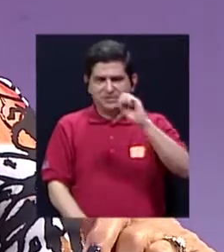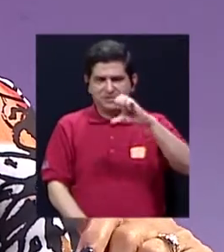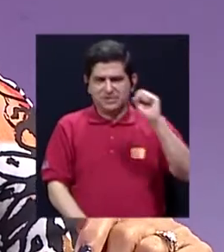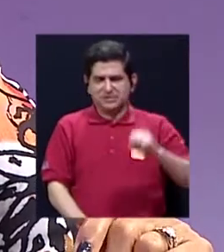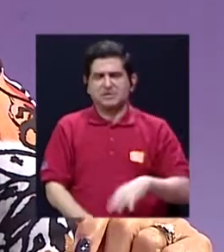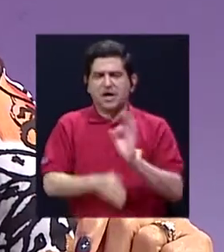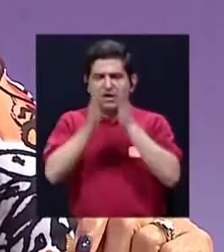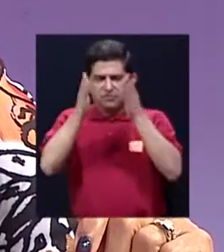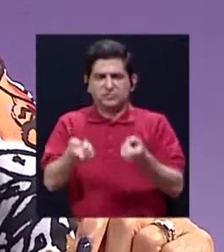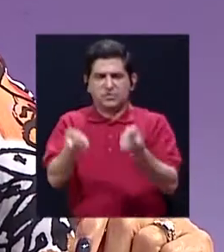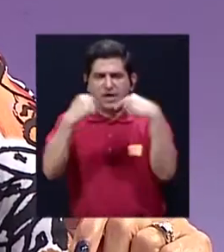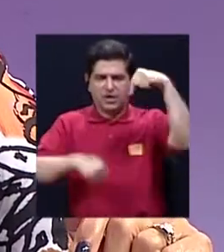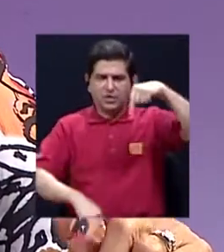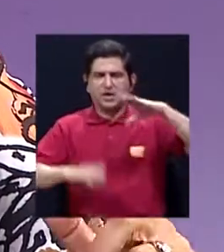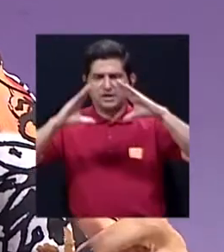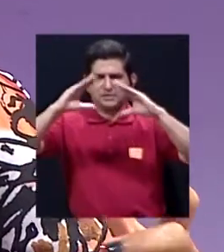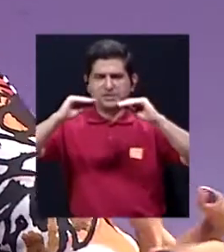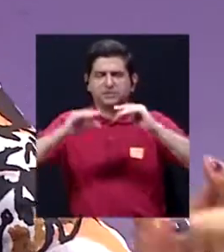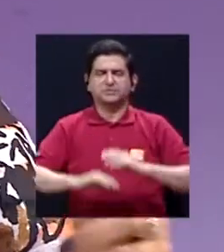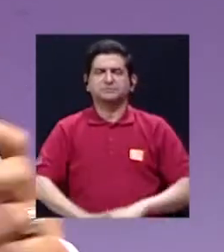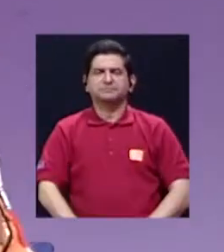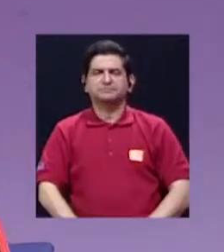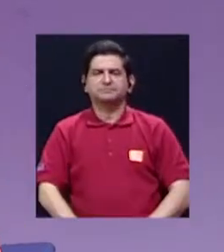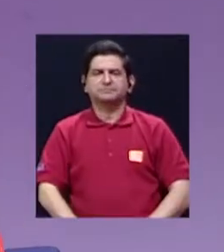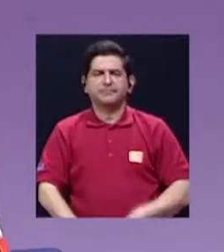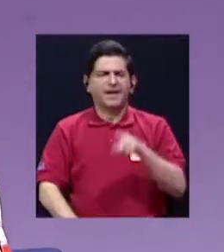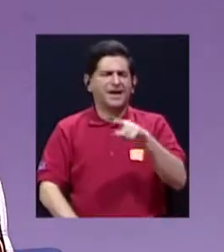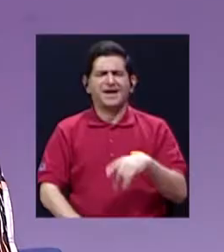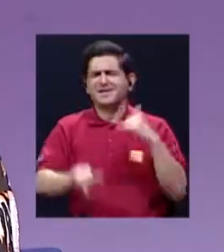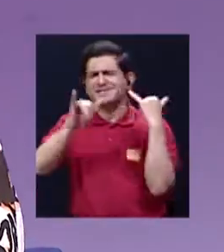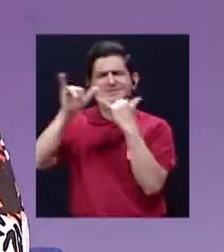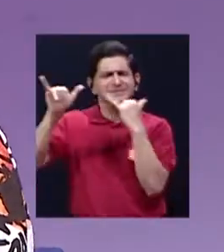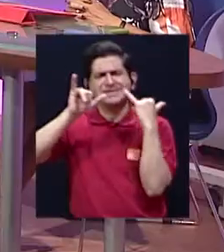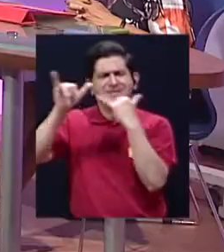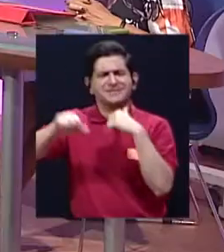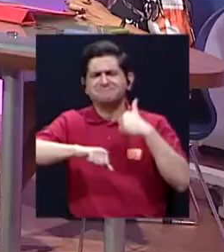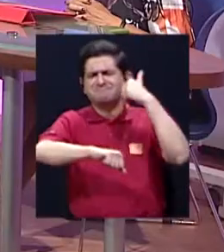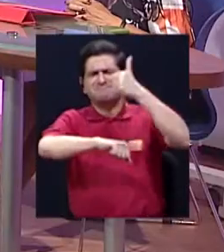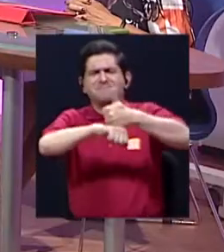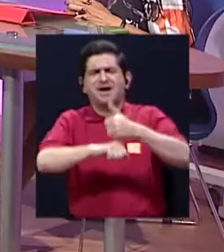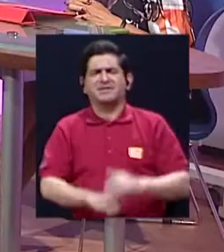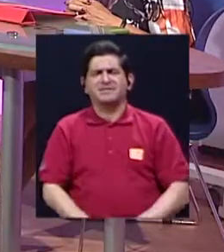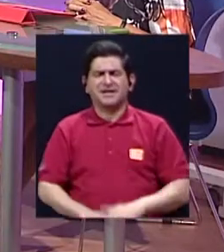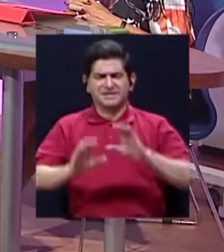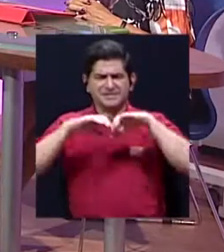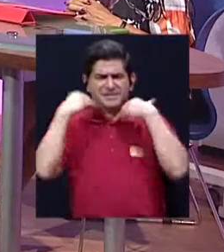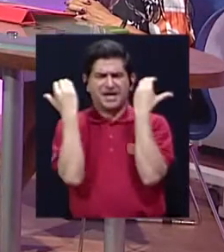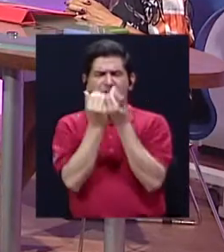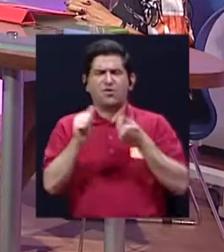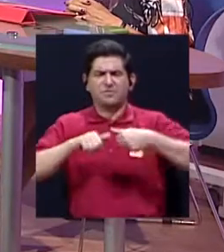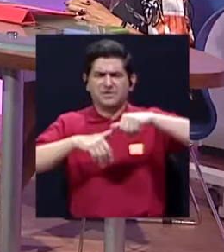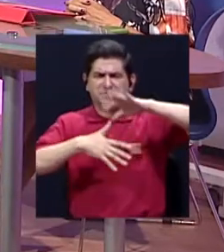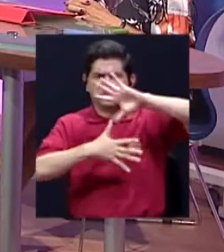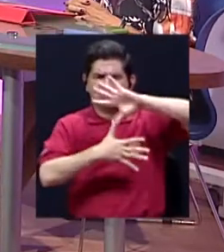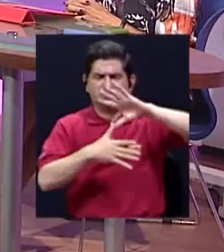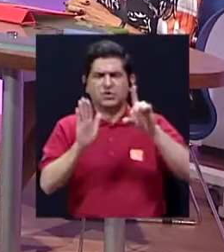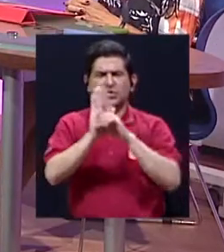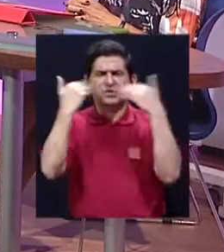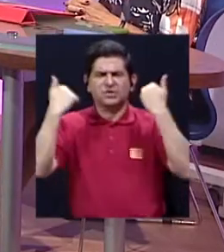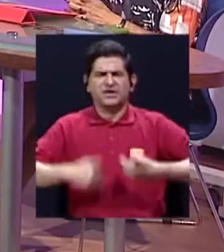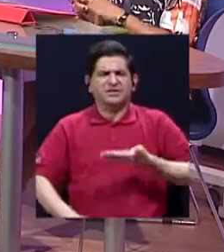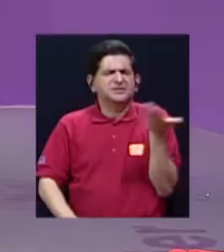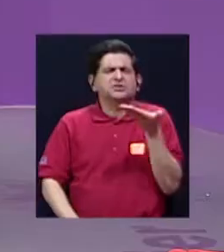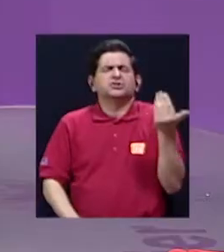nos acompañara esta noche. ¿En qué consisten esas demandas que se han puesto ante la Comisión Interamericana de Derechos